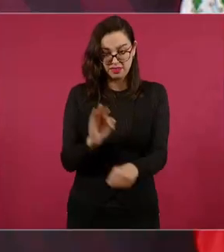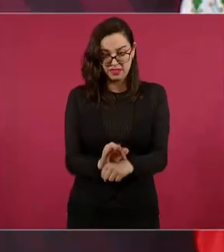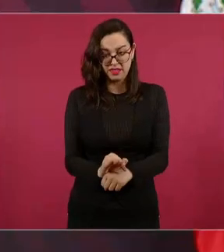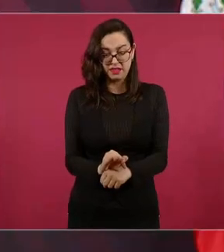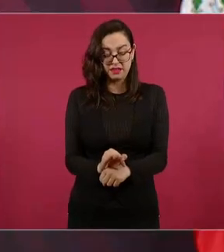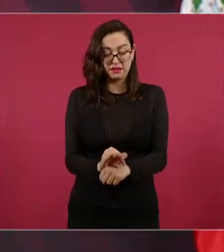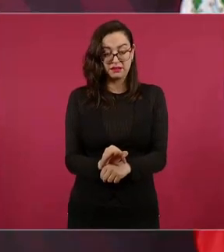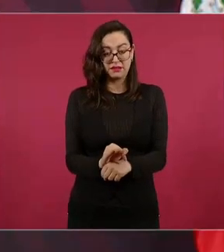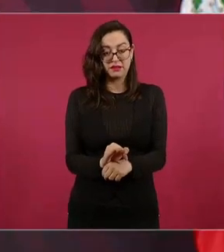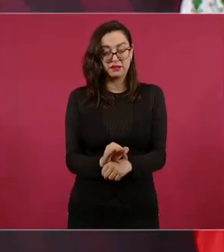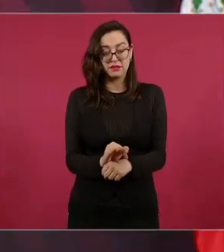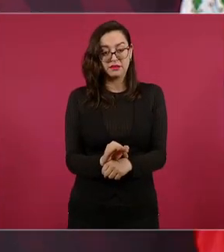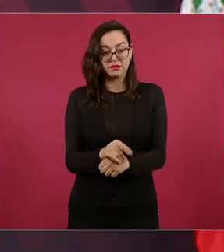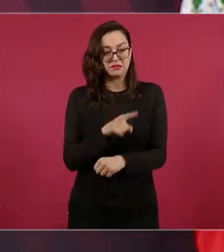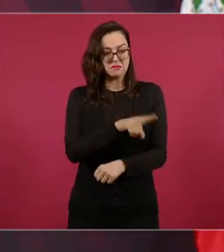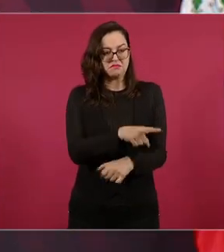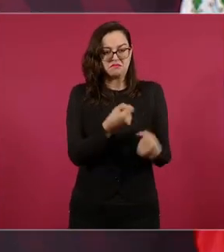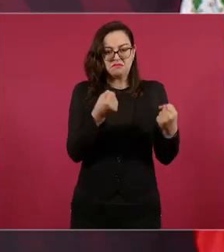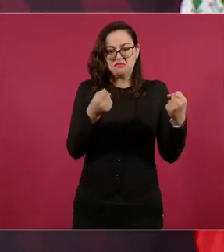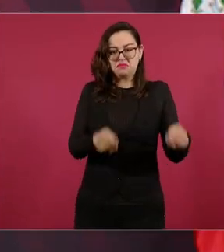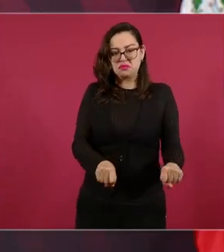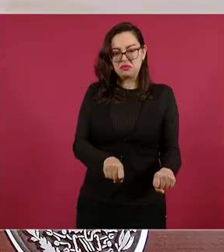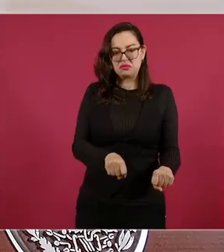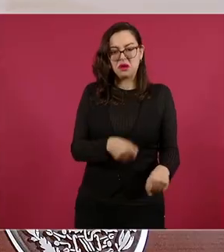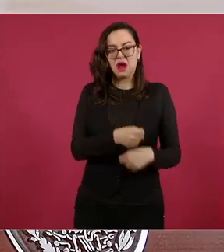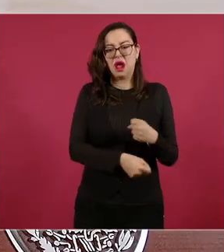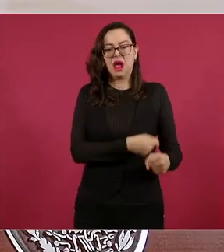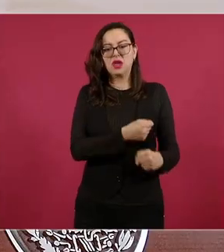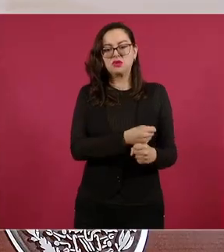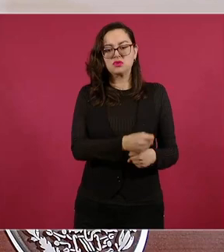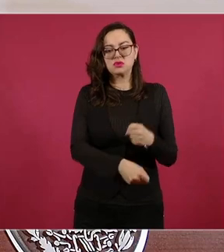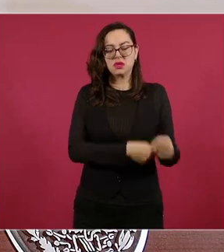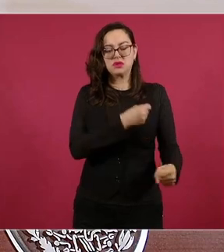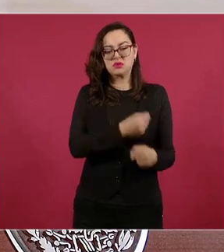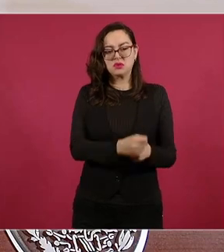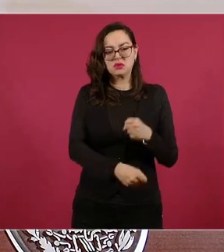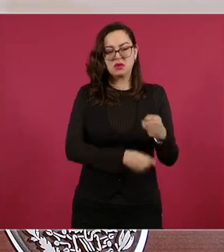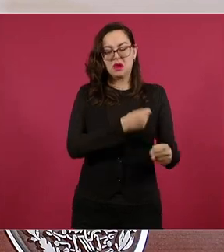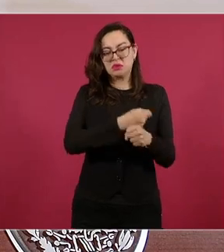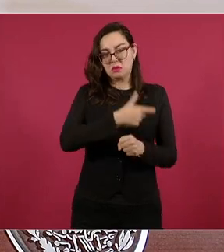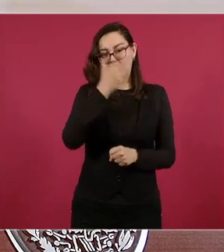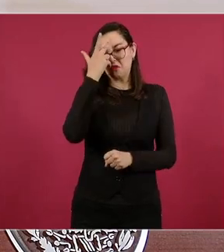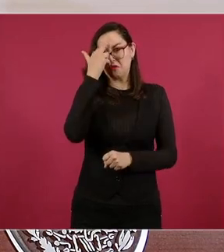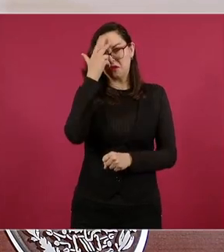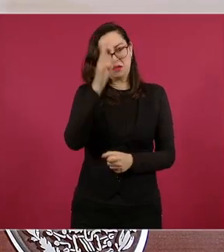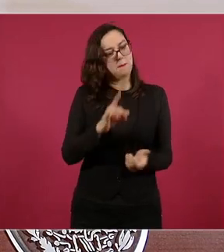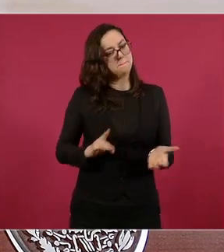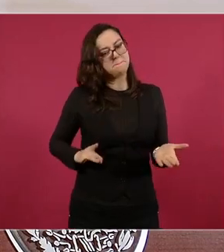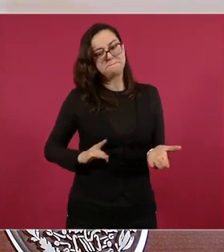el régimen autoritario y dictatorial de Porfirio Díaz.